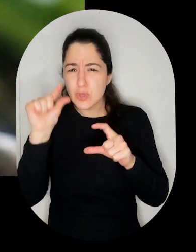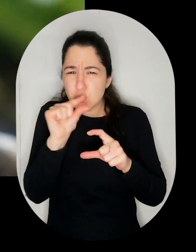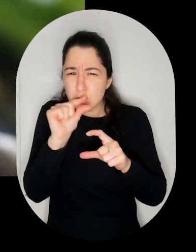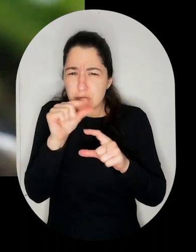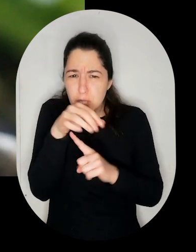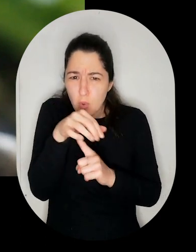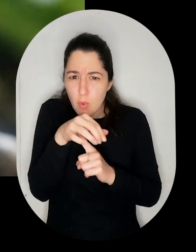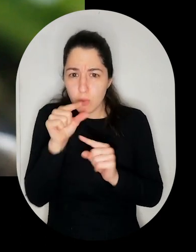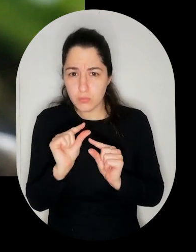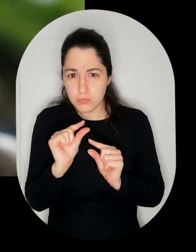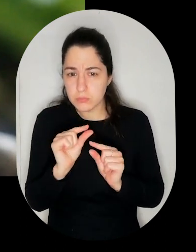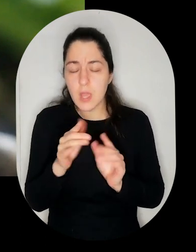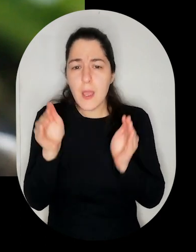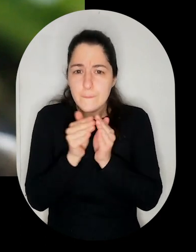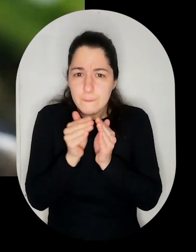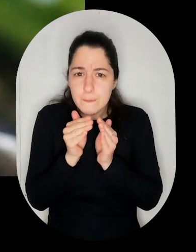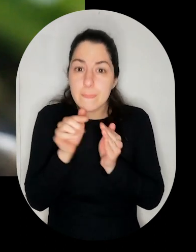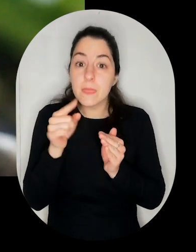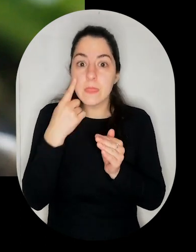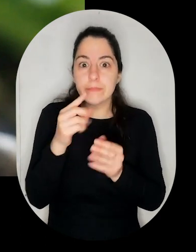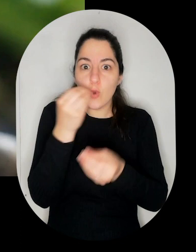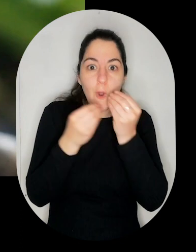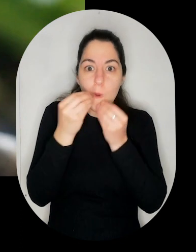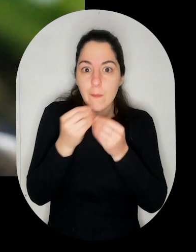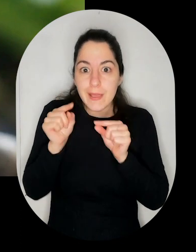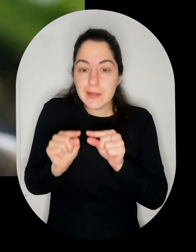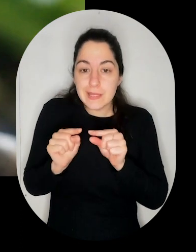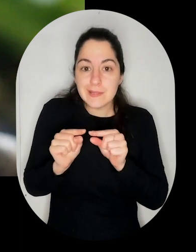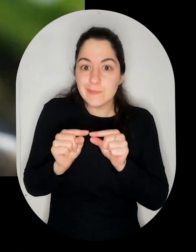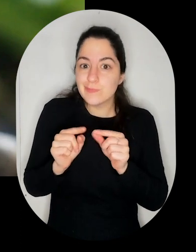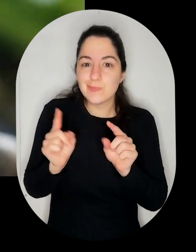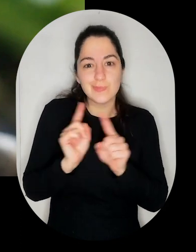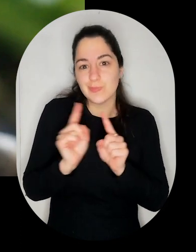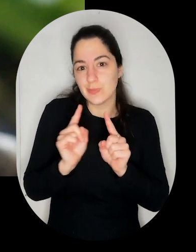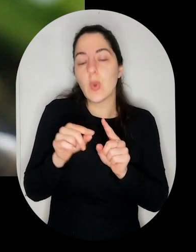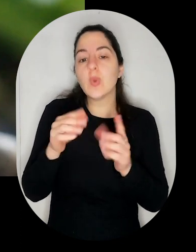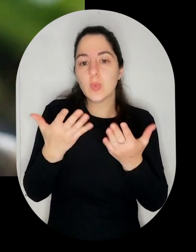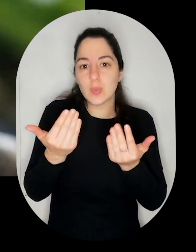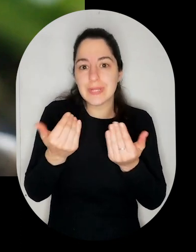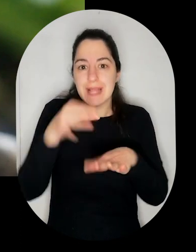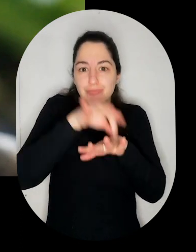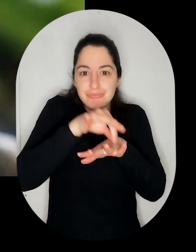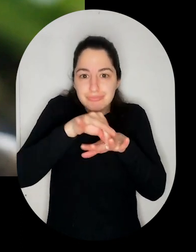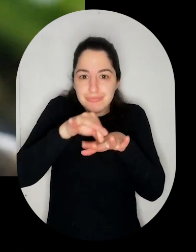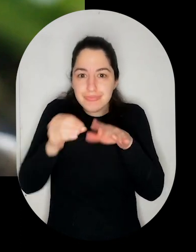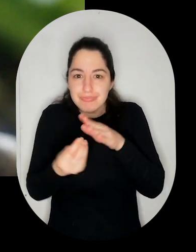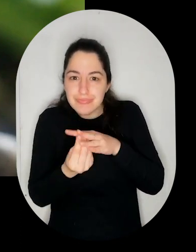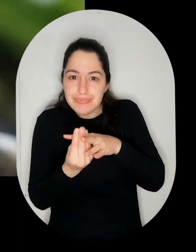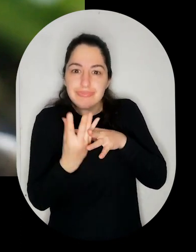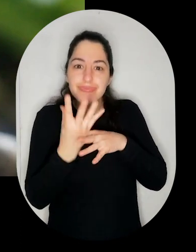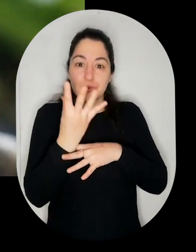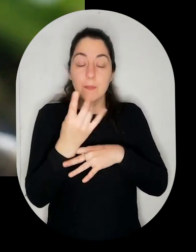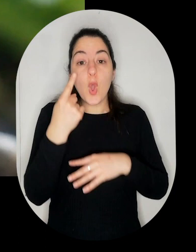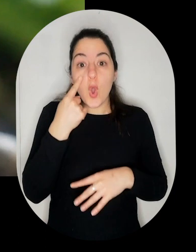especie muy pequeña que la verdad no vale la pena. Psilocybe para consumirlo en realidad necesariamente hay que cultivarlo. Ahora, ojo, las